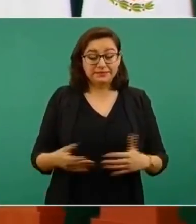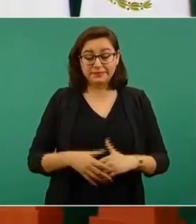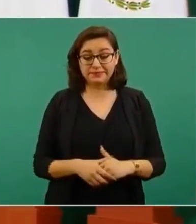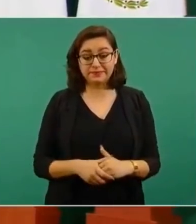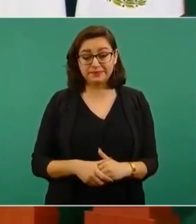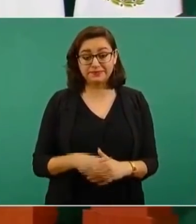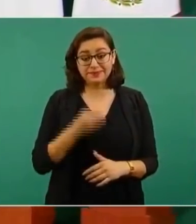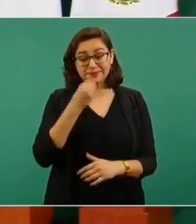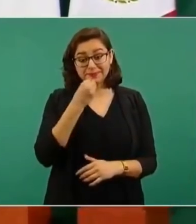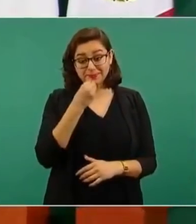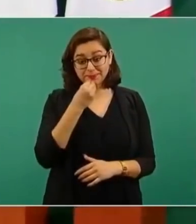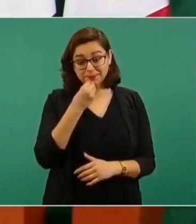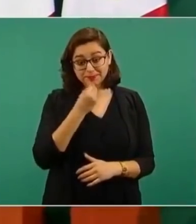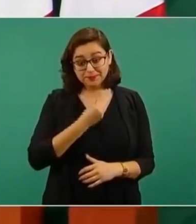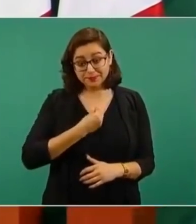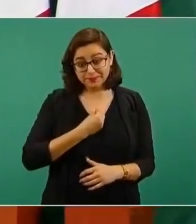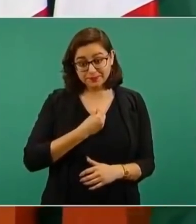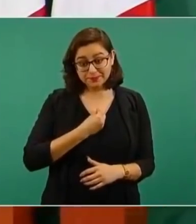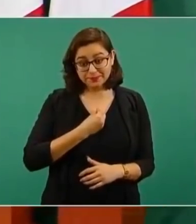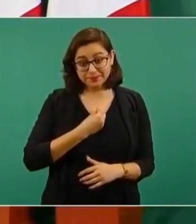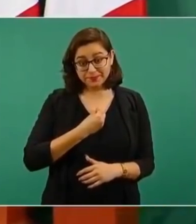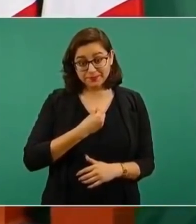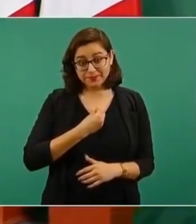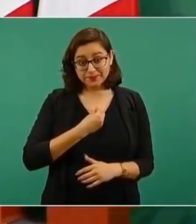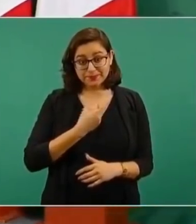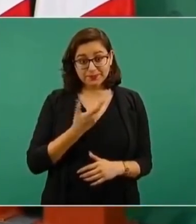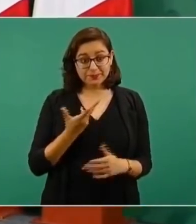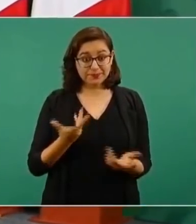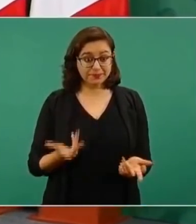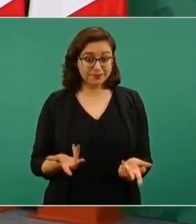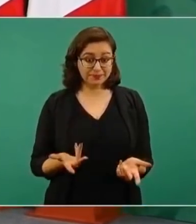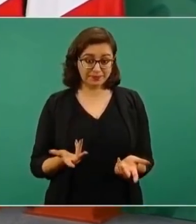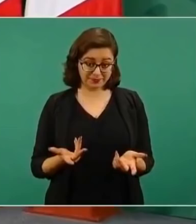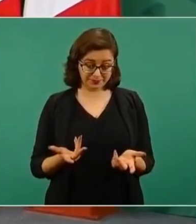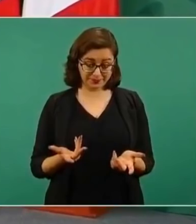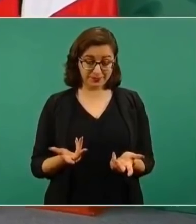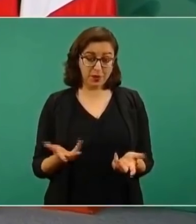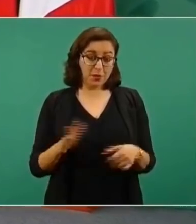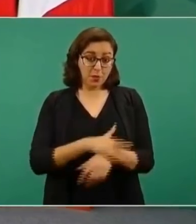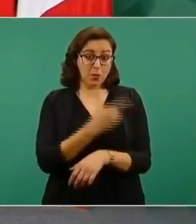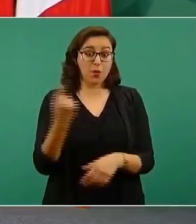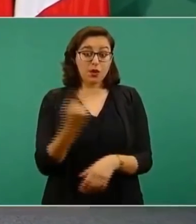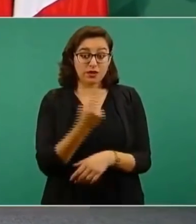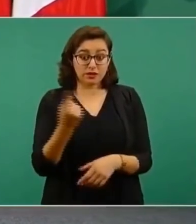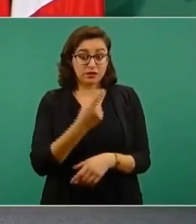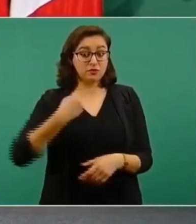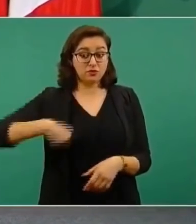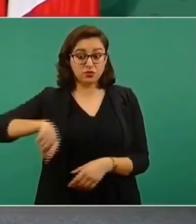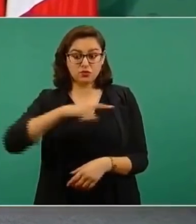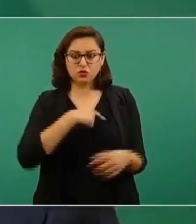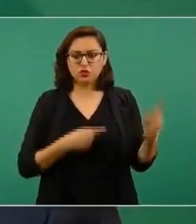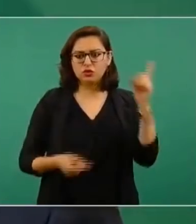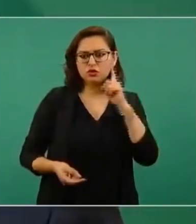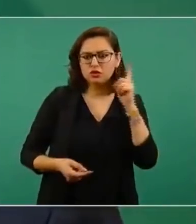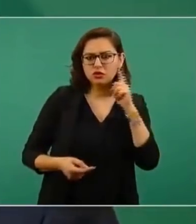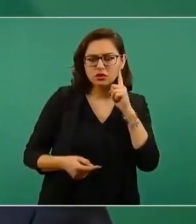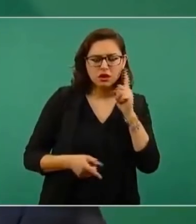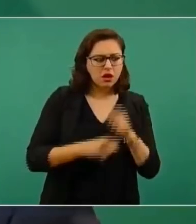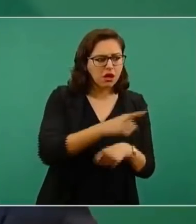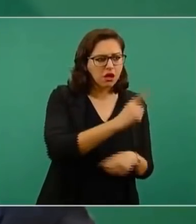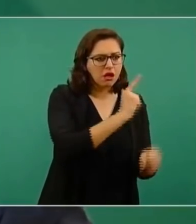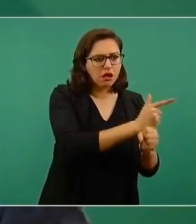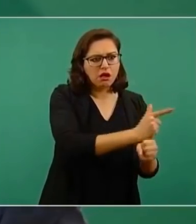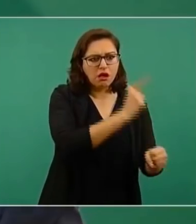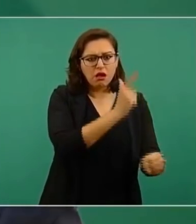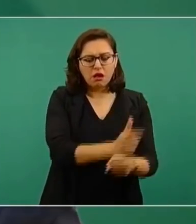pero ni modo que sepamos de delitos y nos quedemos